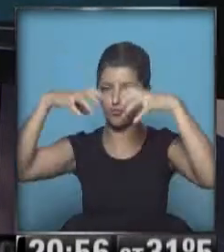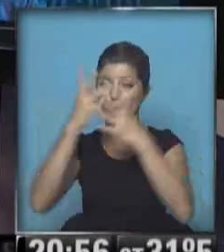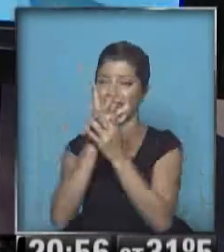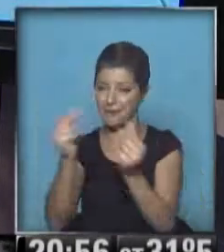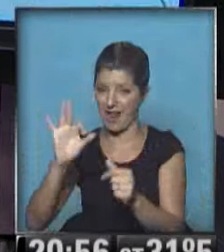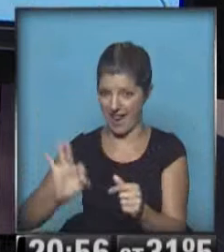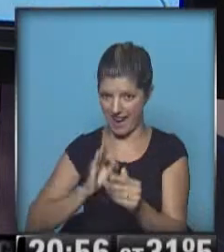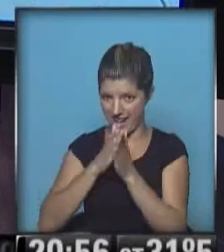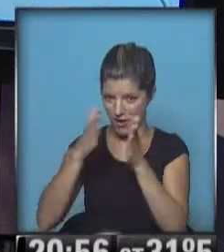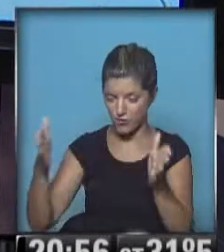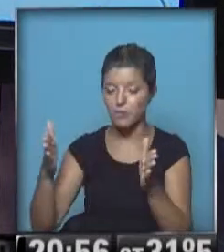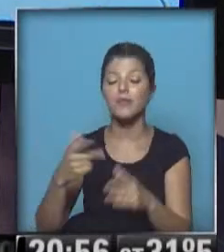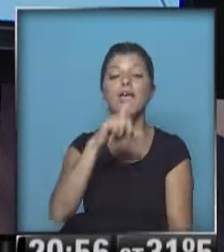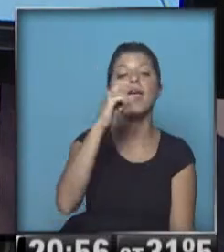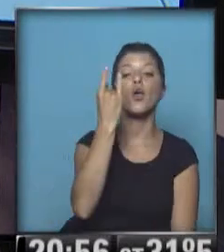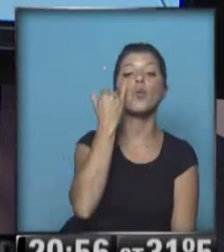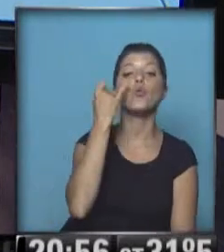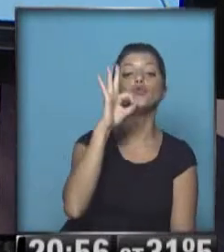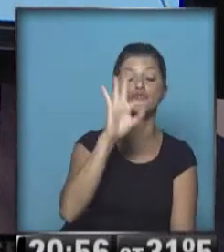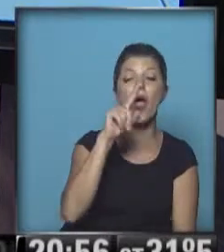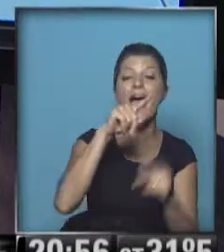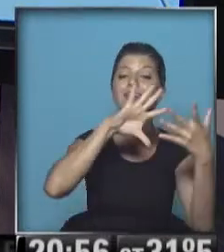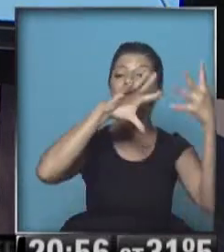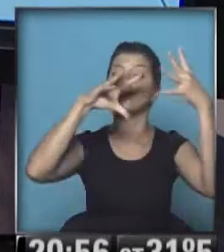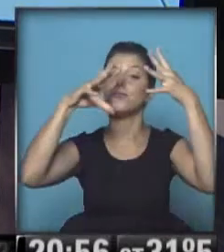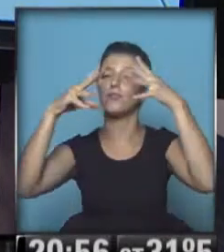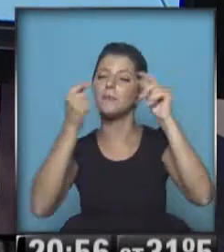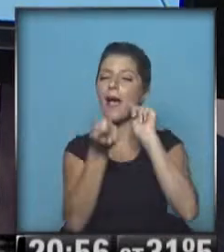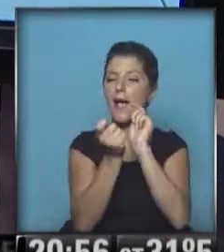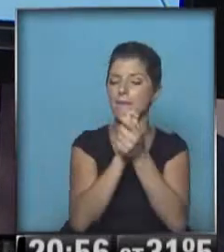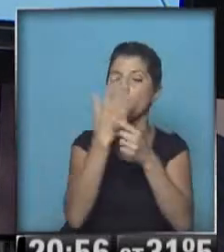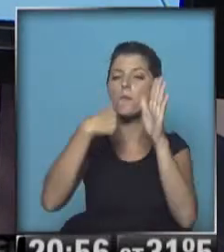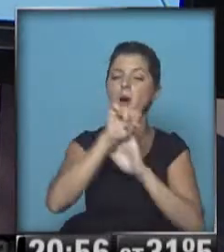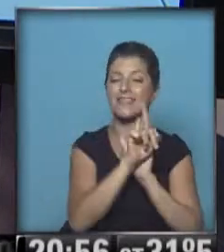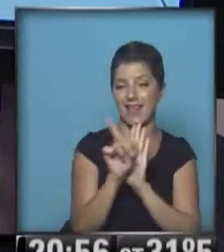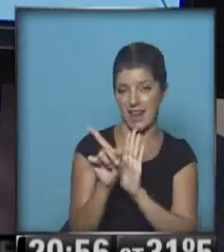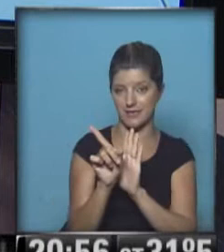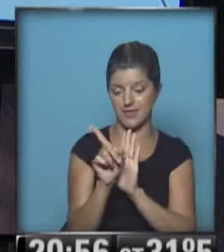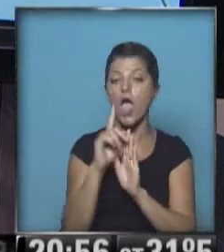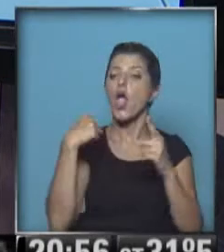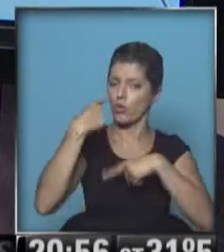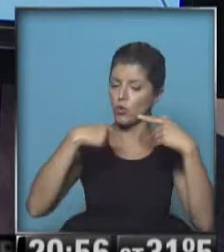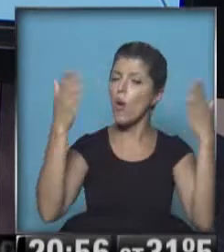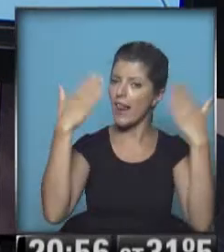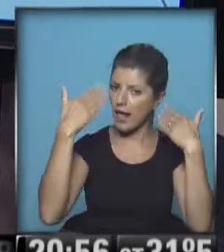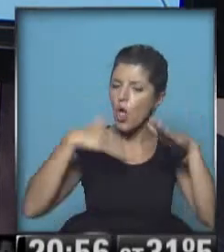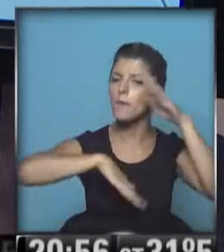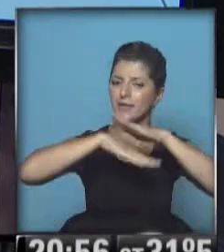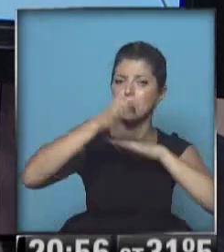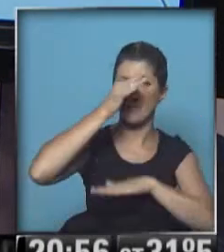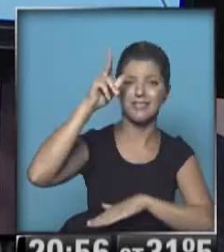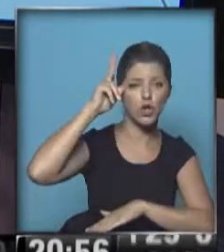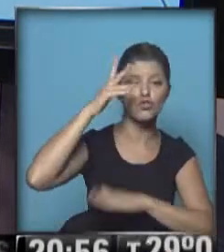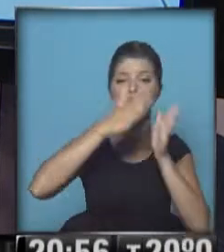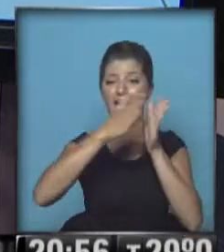año. En la región de Cuyo, allí las condiciones meteorológicas serán inestables, especialmente en el este de la región, todavía con calor, máximas de 28 a